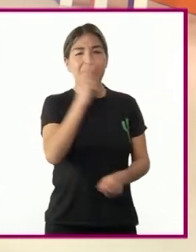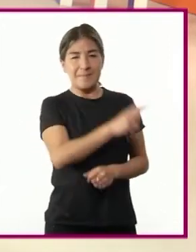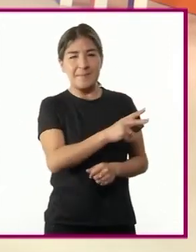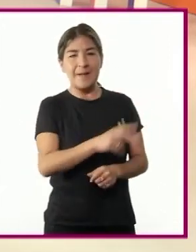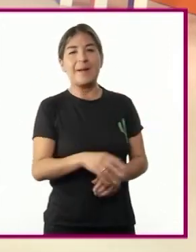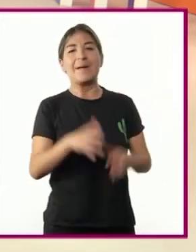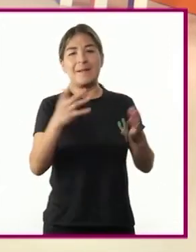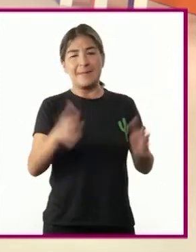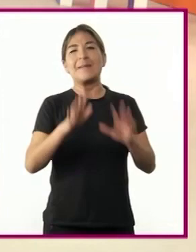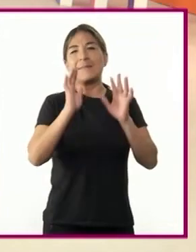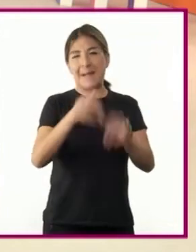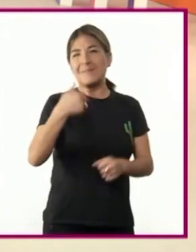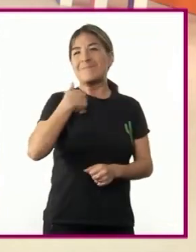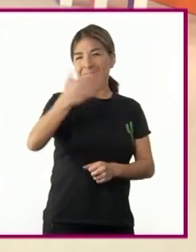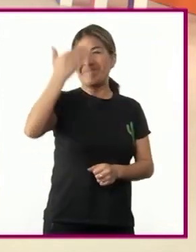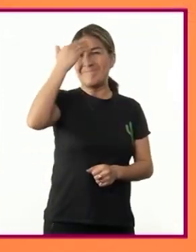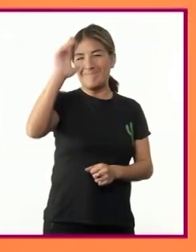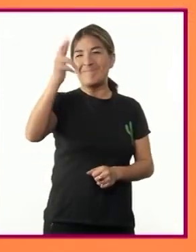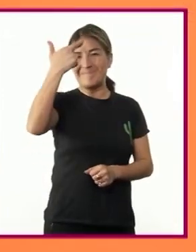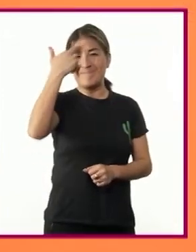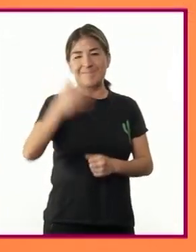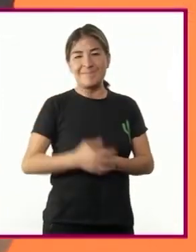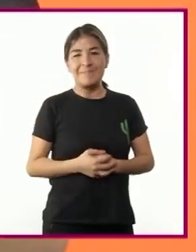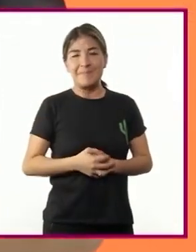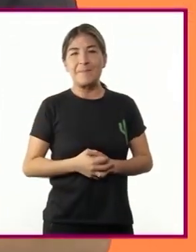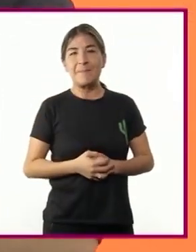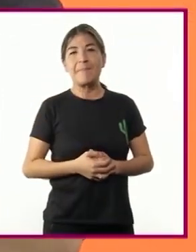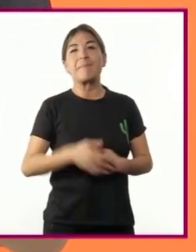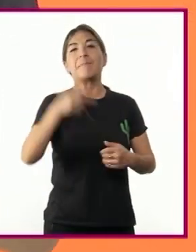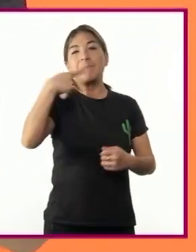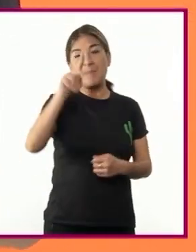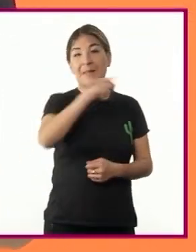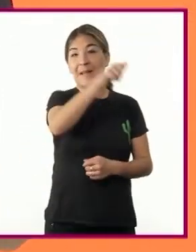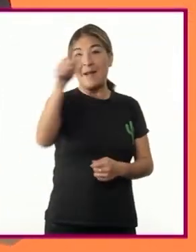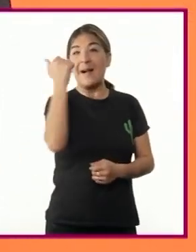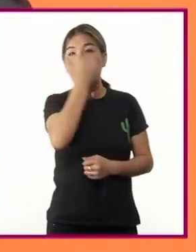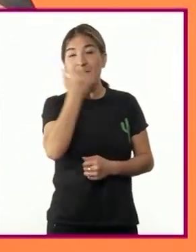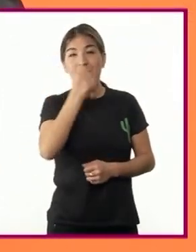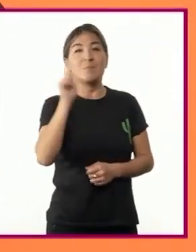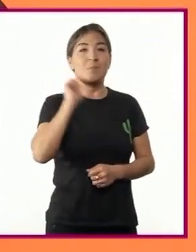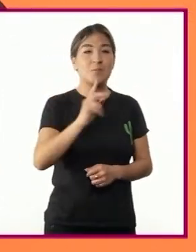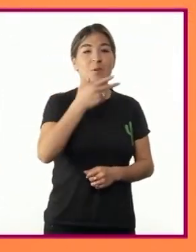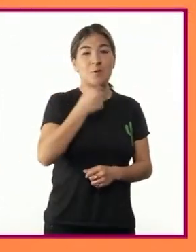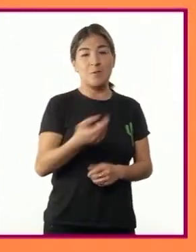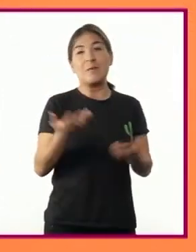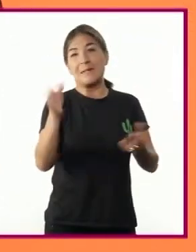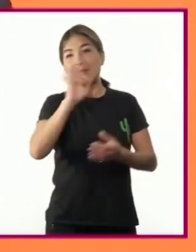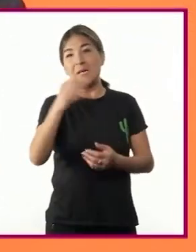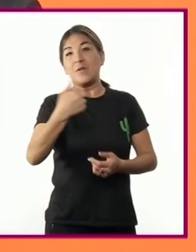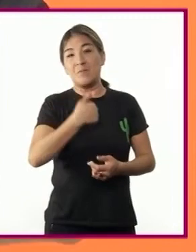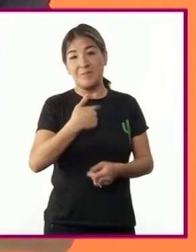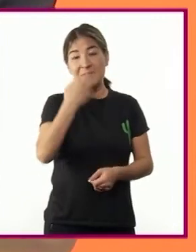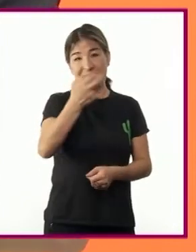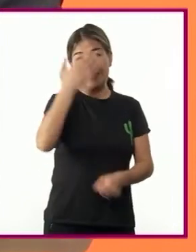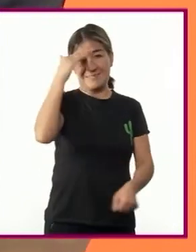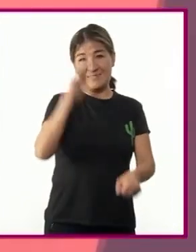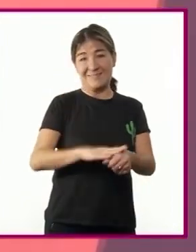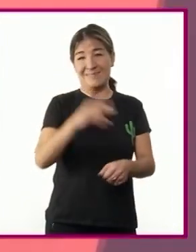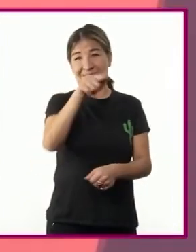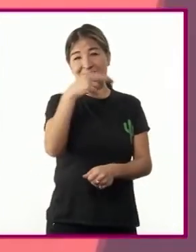resulta realmente conocida. Aunque no sé si las y los alumnos o yo nos aprenderemos ese